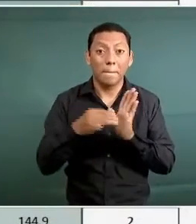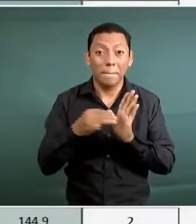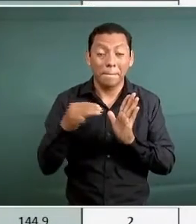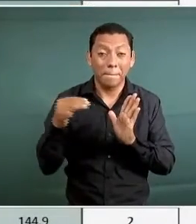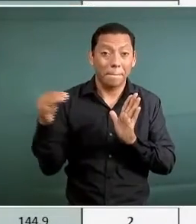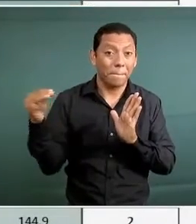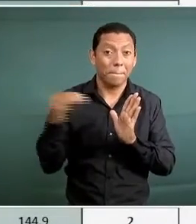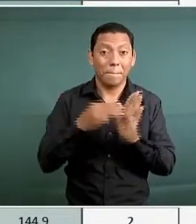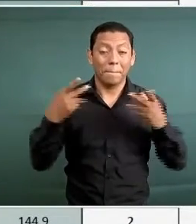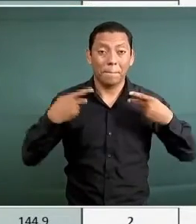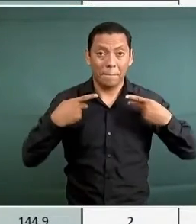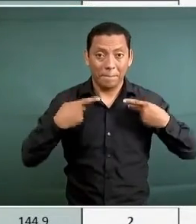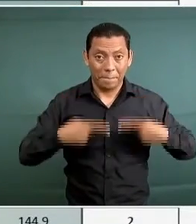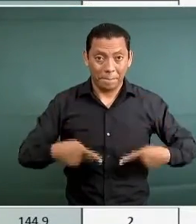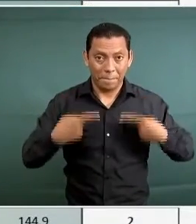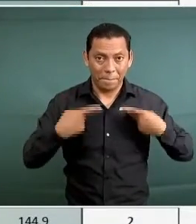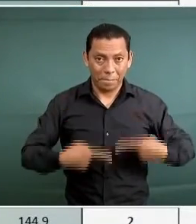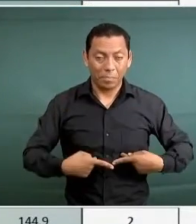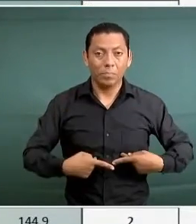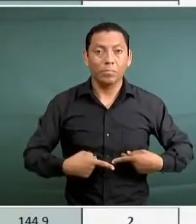de habitantes